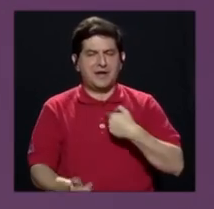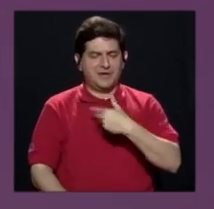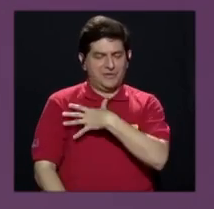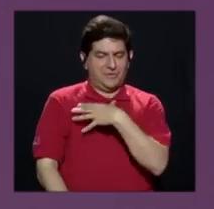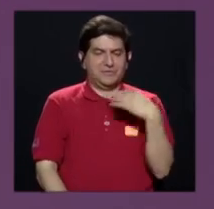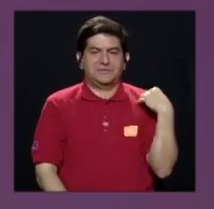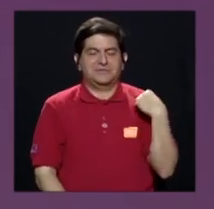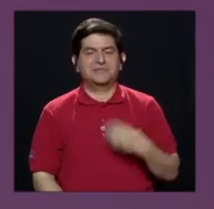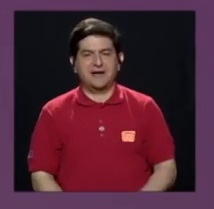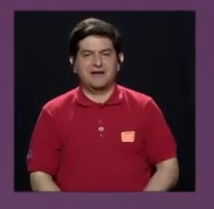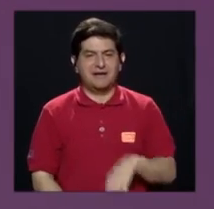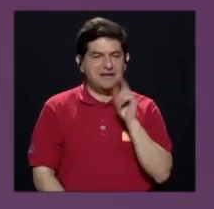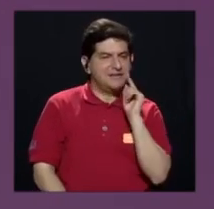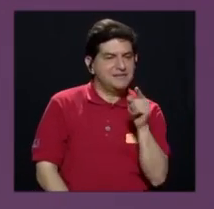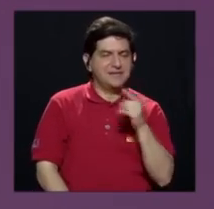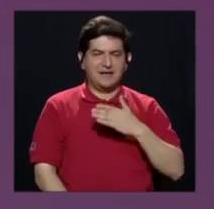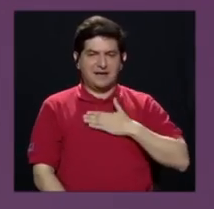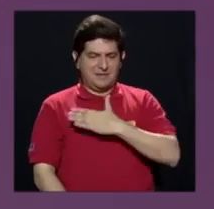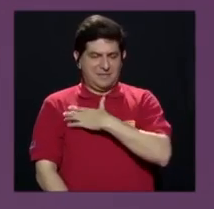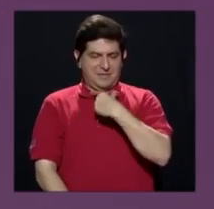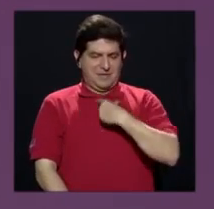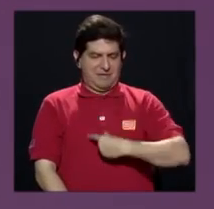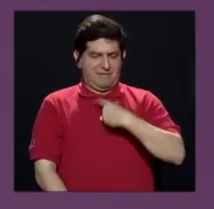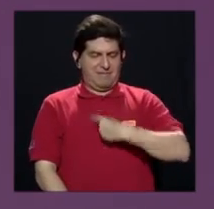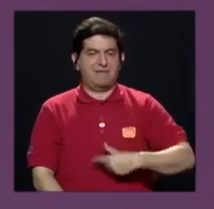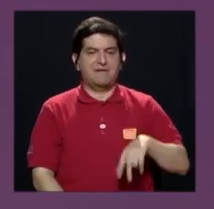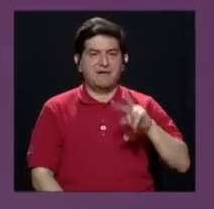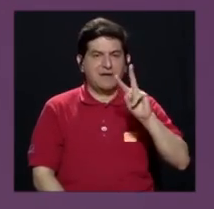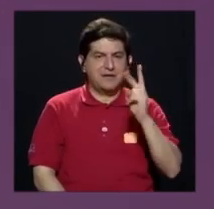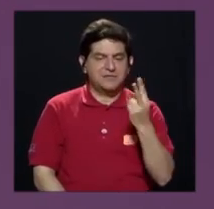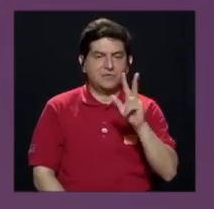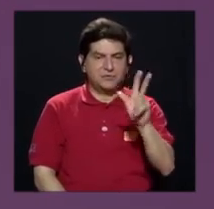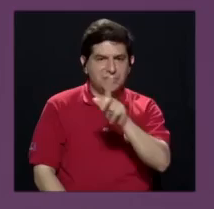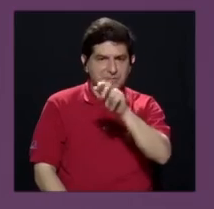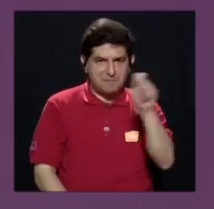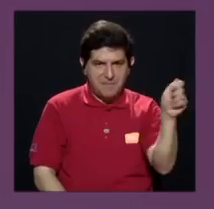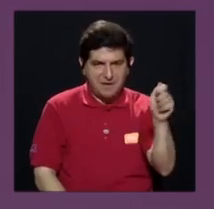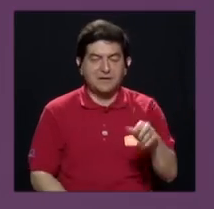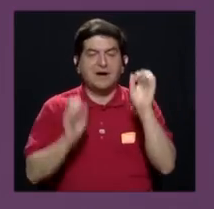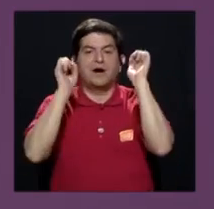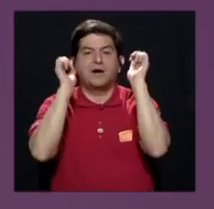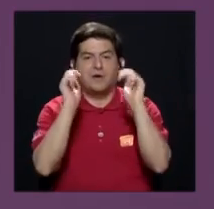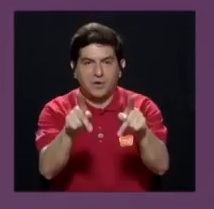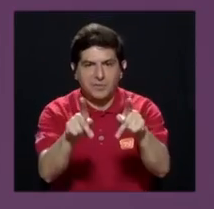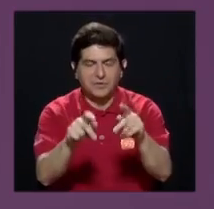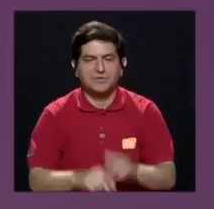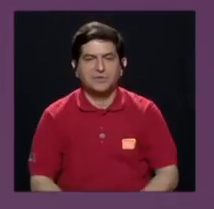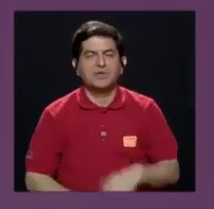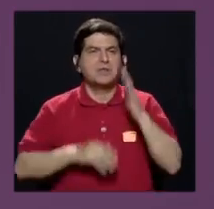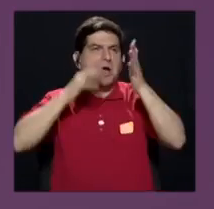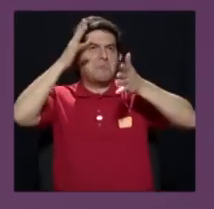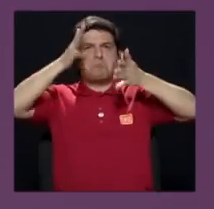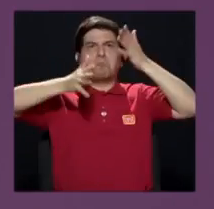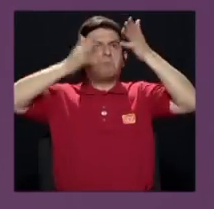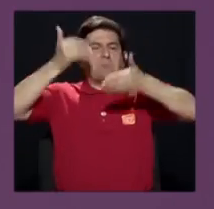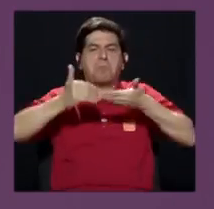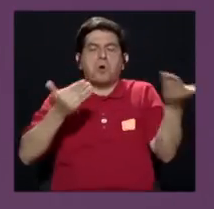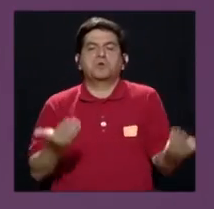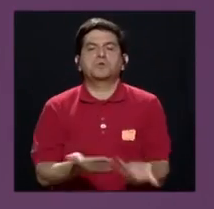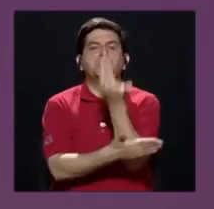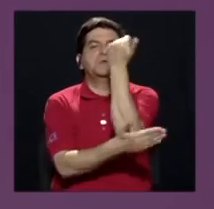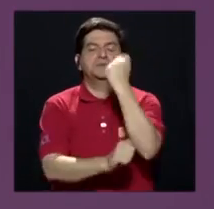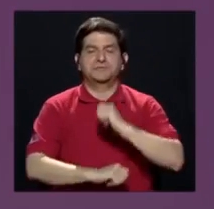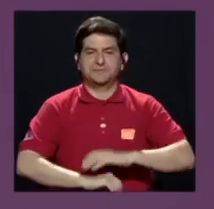no ha dejado de desearme entonces en este segundo trimestre hay una gran oportunidad para inventar para crear cosas nuevas